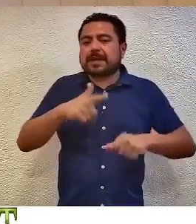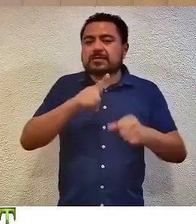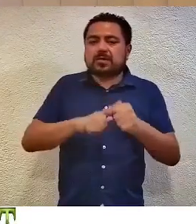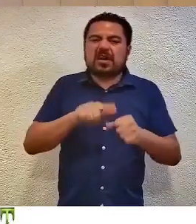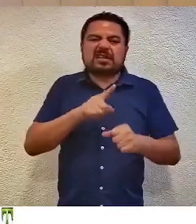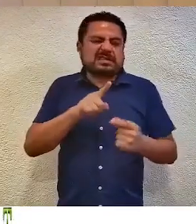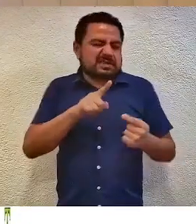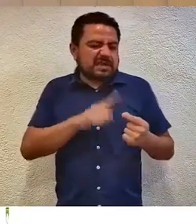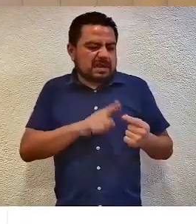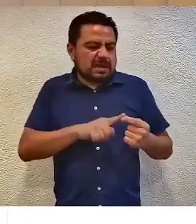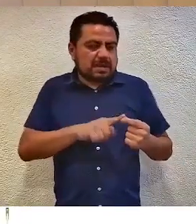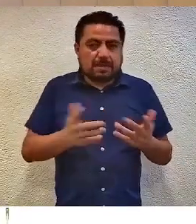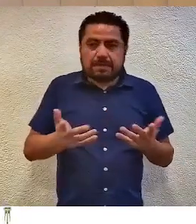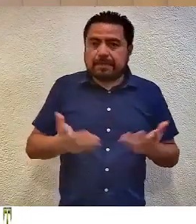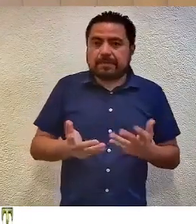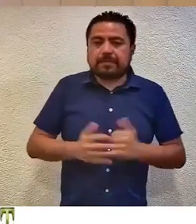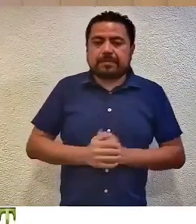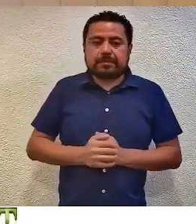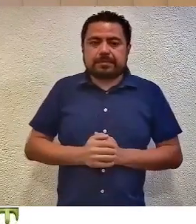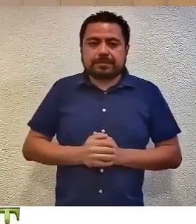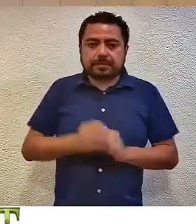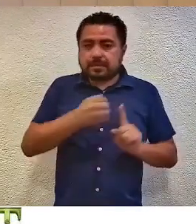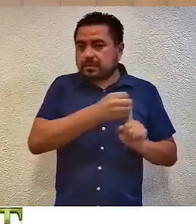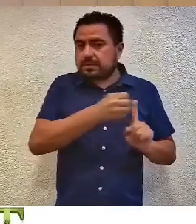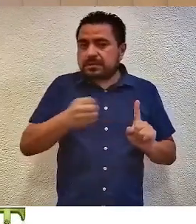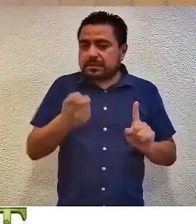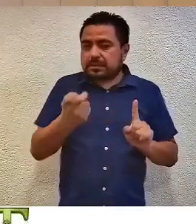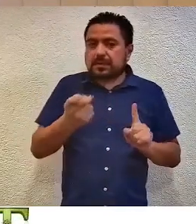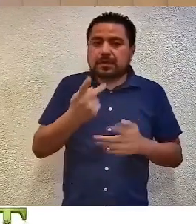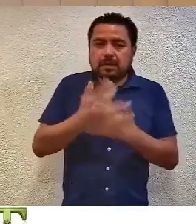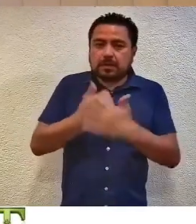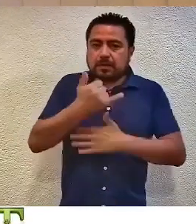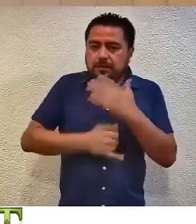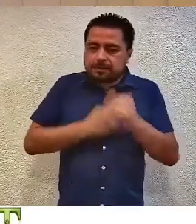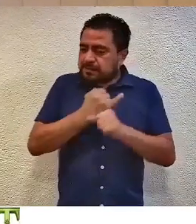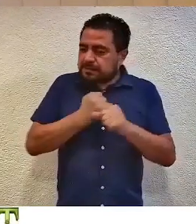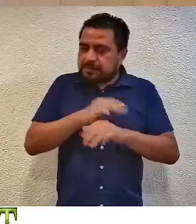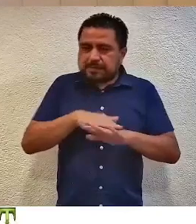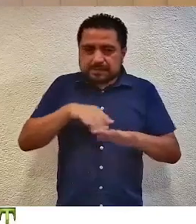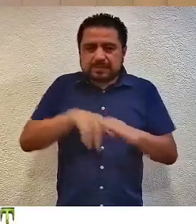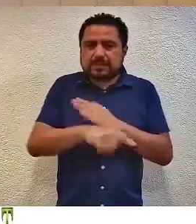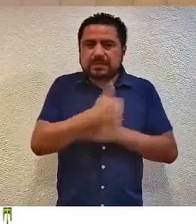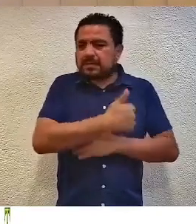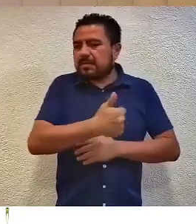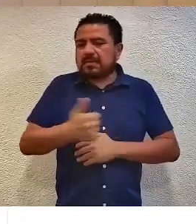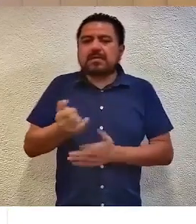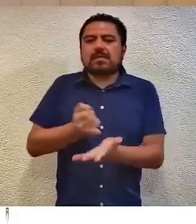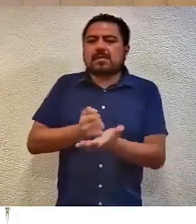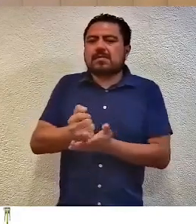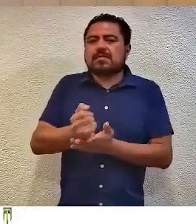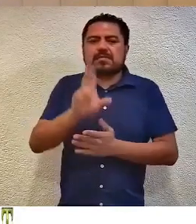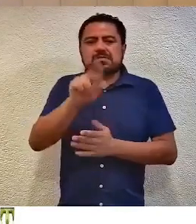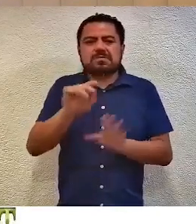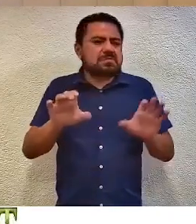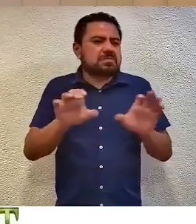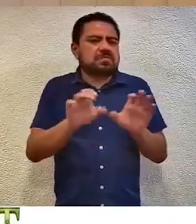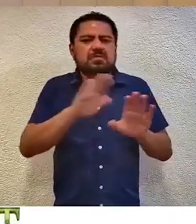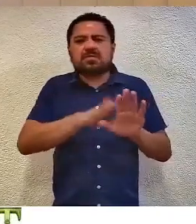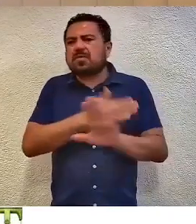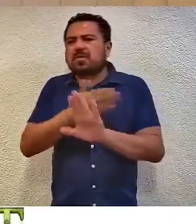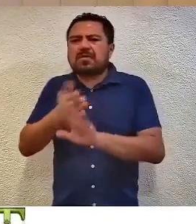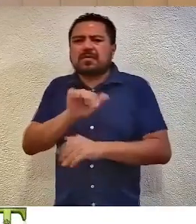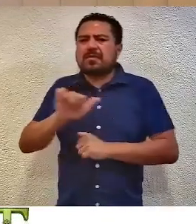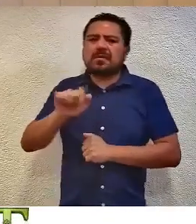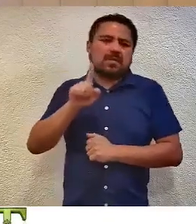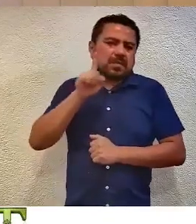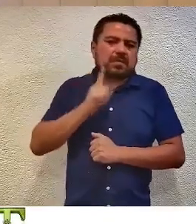realiza. En ese orden, en el proyecto se analiza cada uno de los hechos denunciados y se determina que no se acredita violencia política de